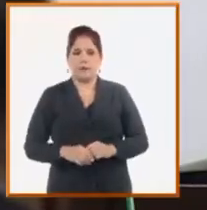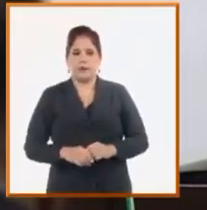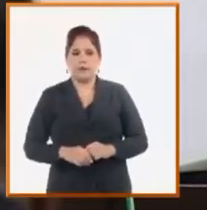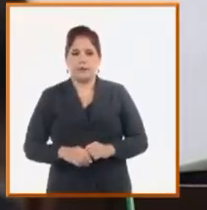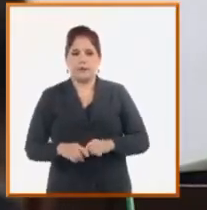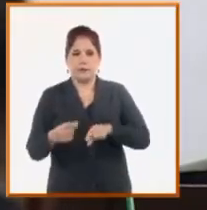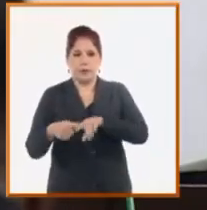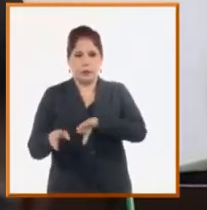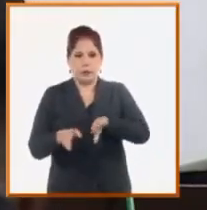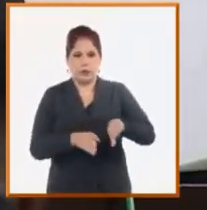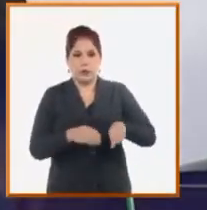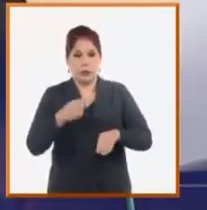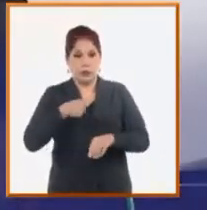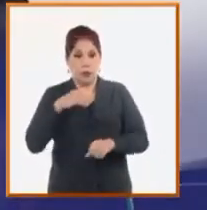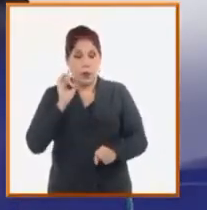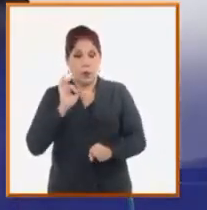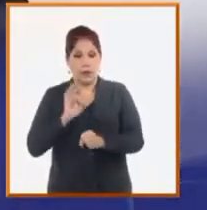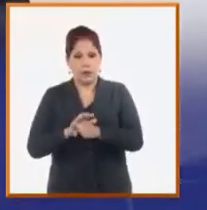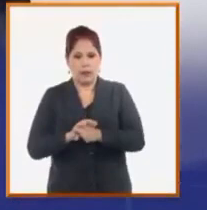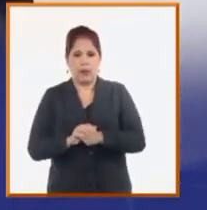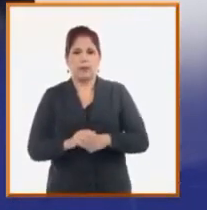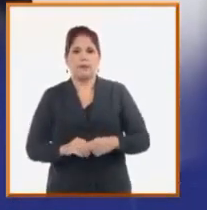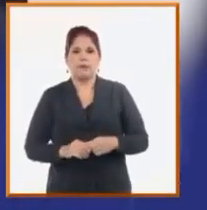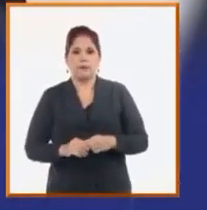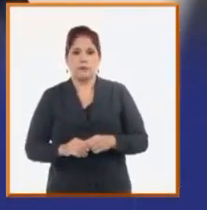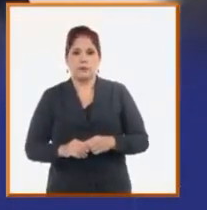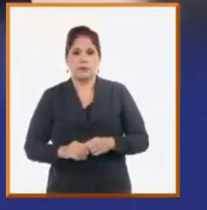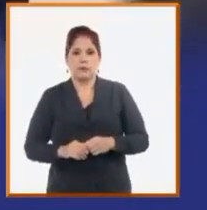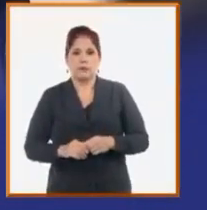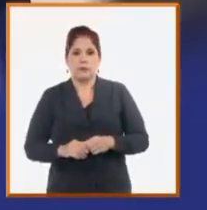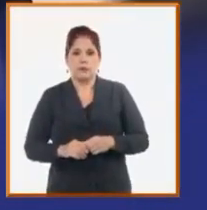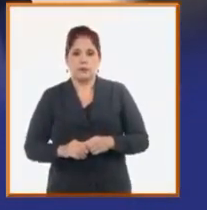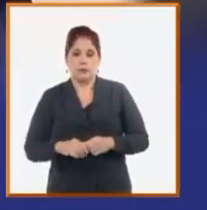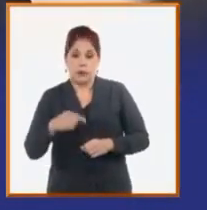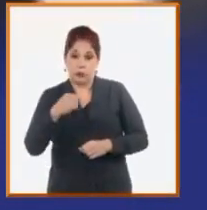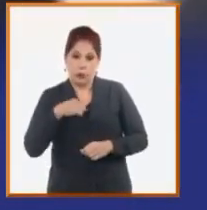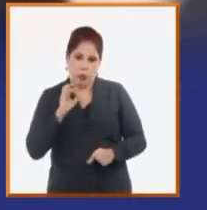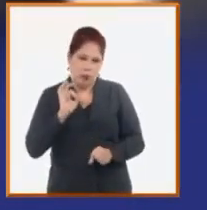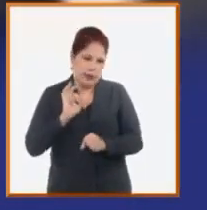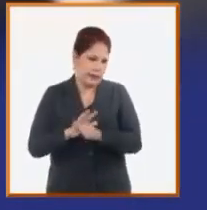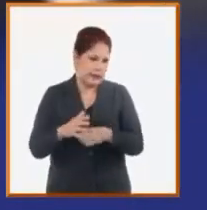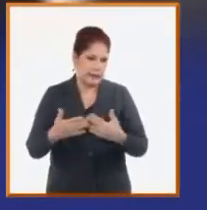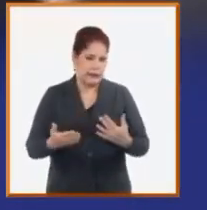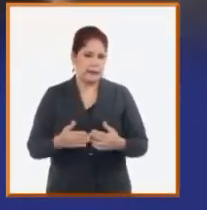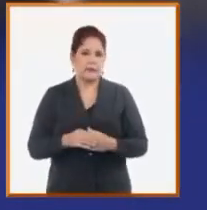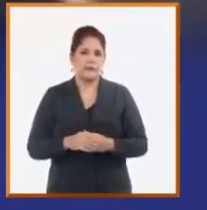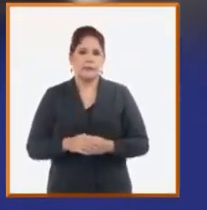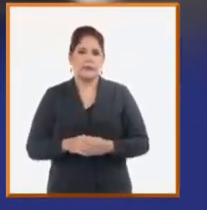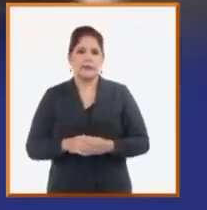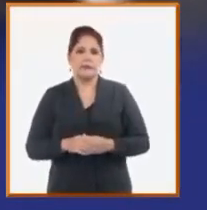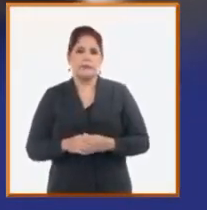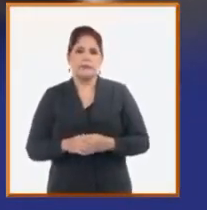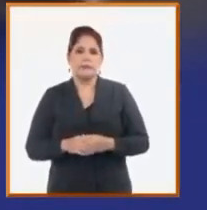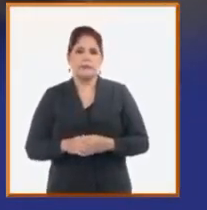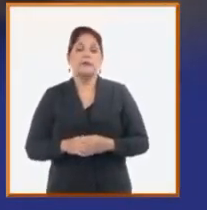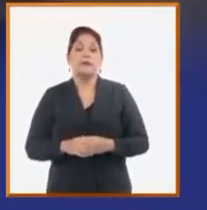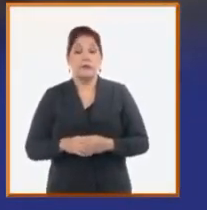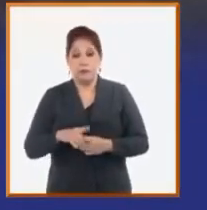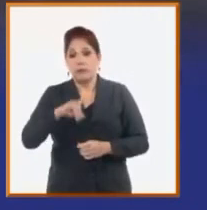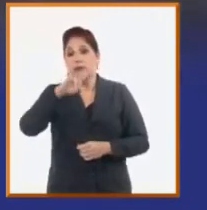yo voy a empezar, y lo decía ahorita el rector de la UCI, sí